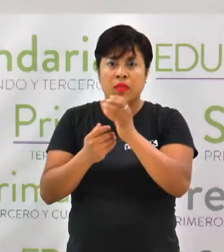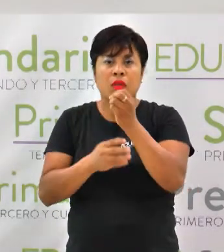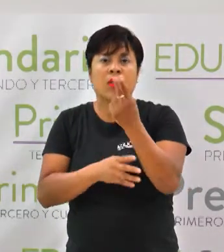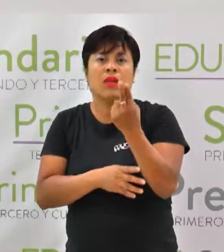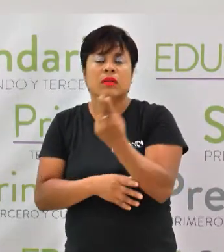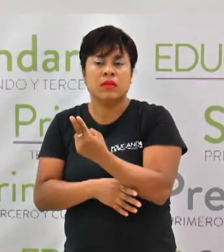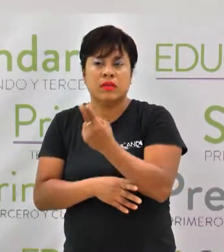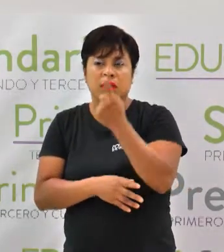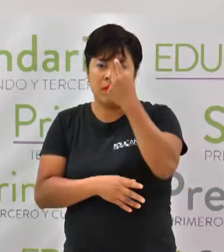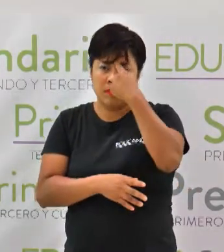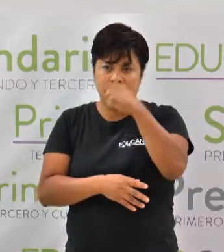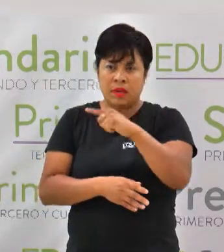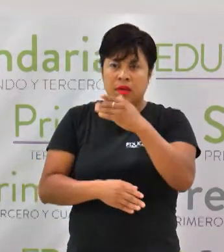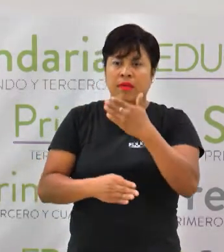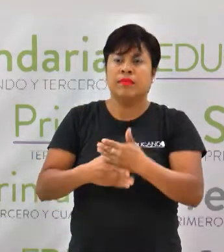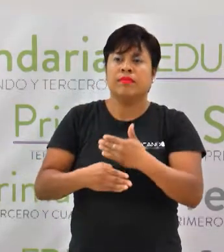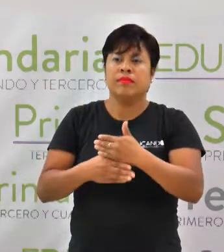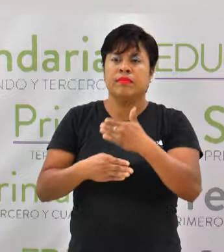son necesarios